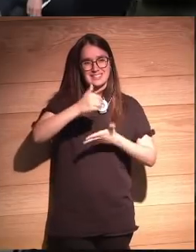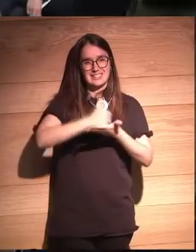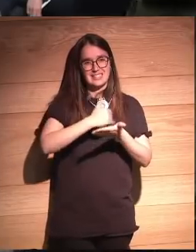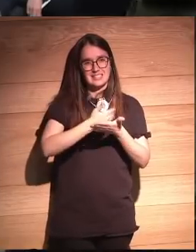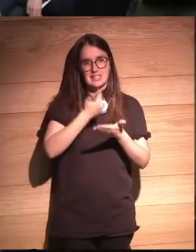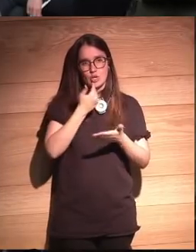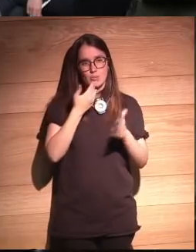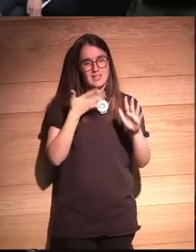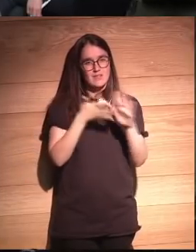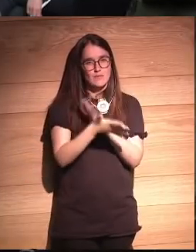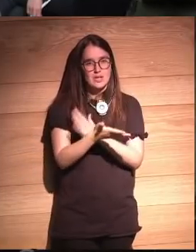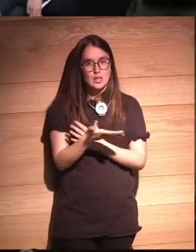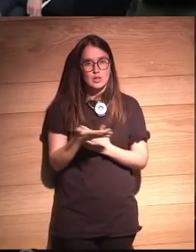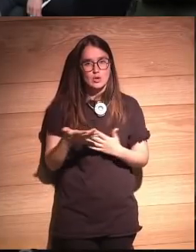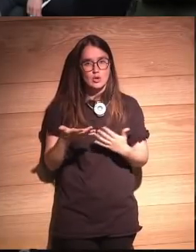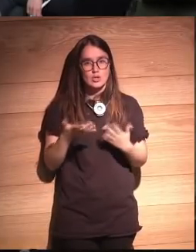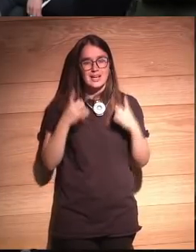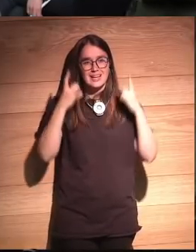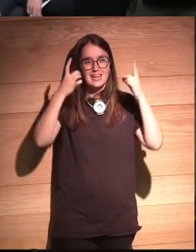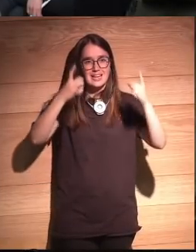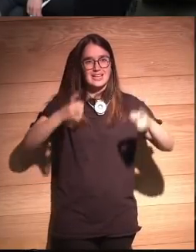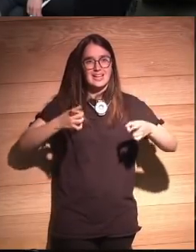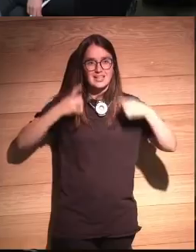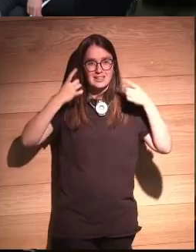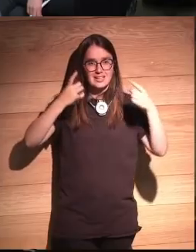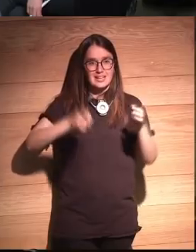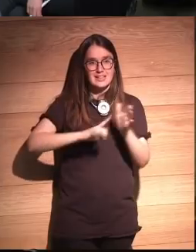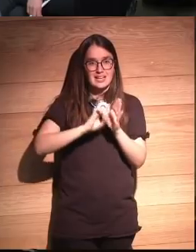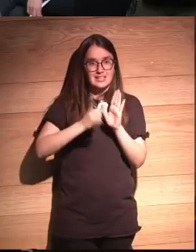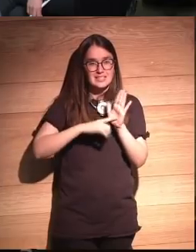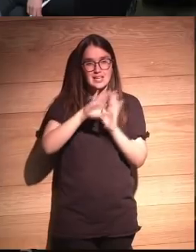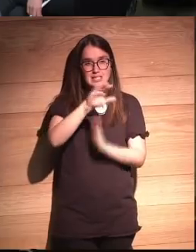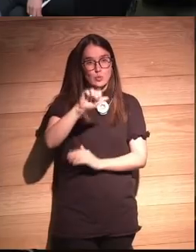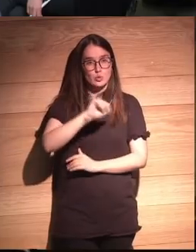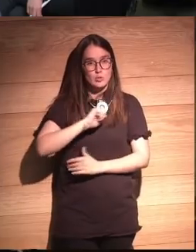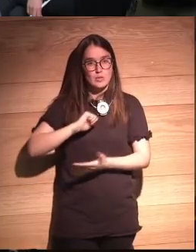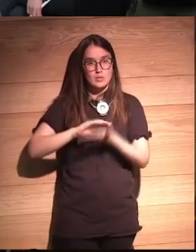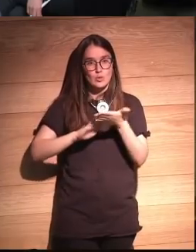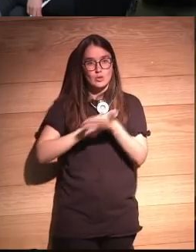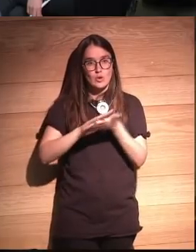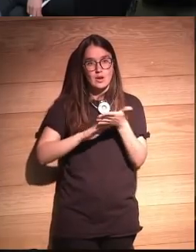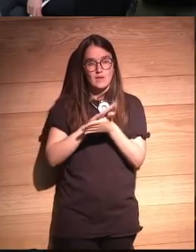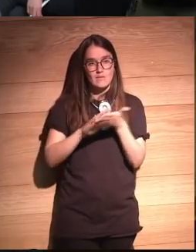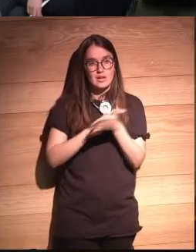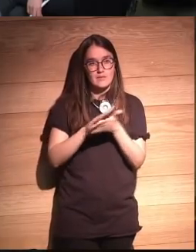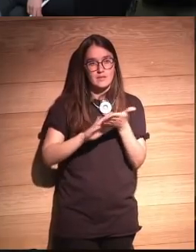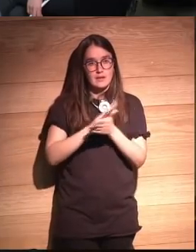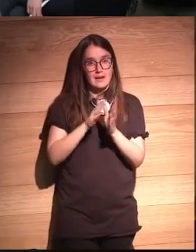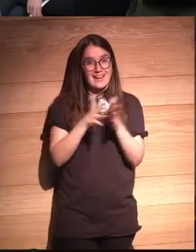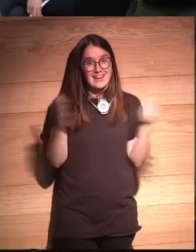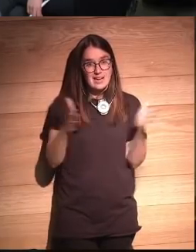de definición a la que intentan aludir las leyes autonómicas cuando habla de gran tenedor.